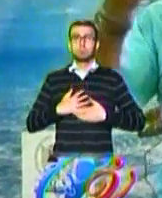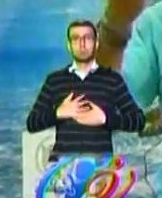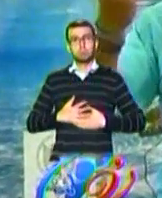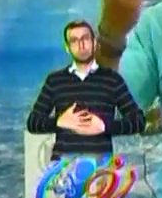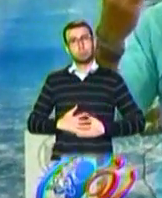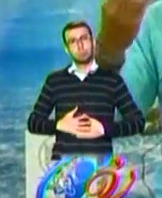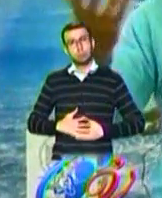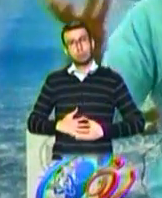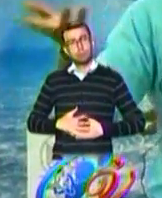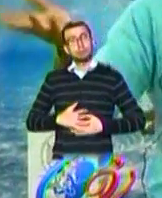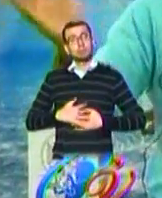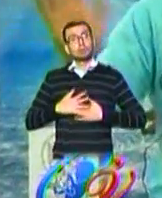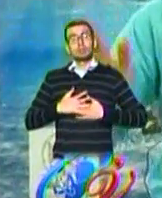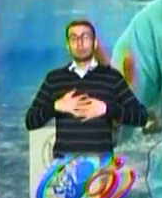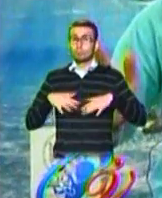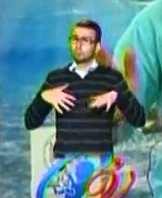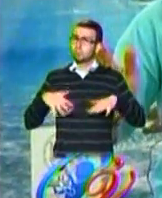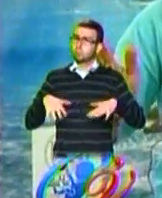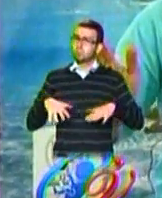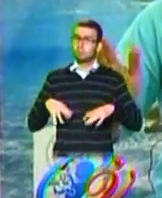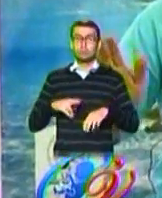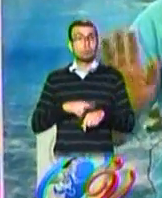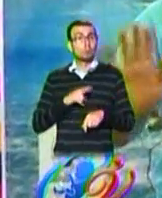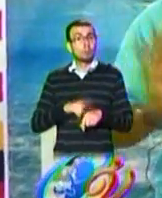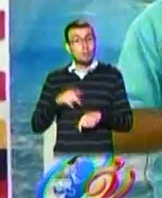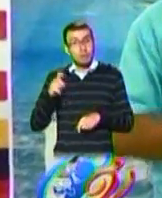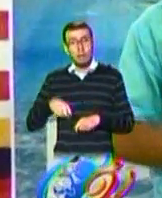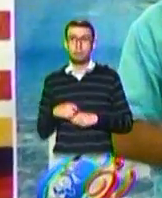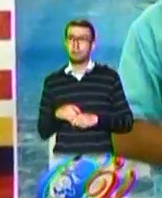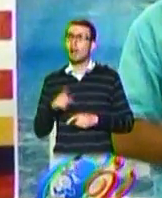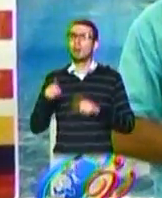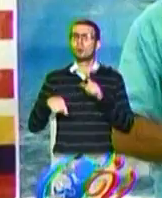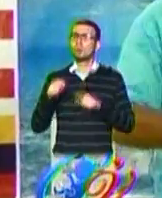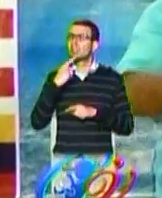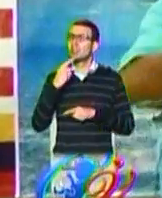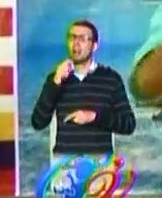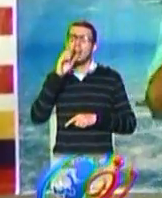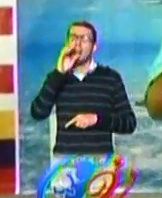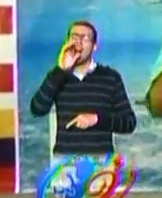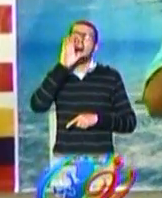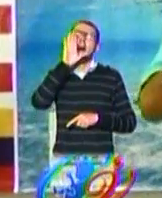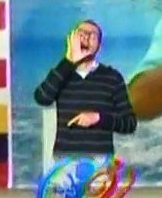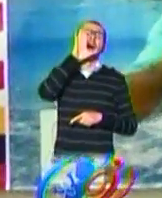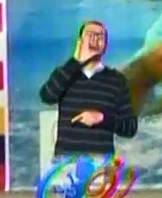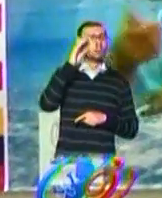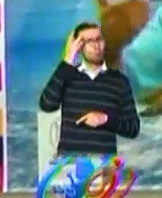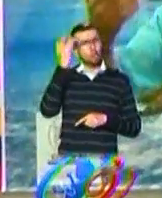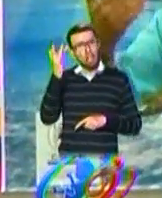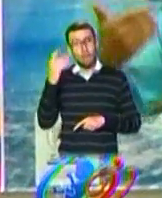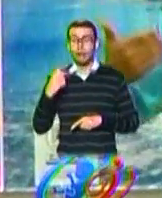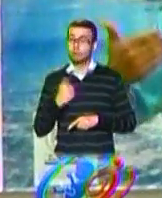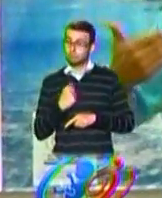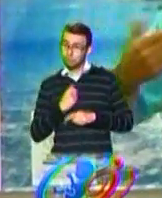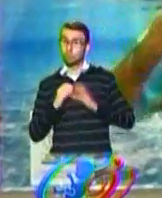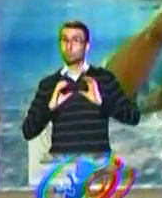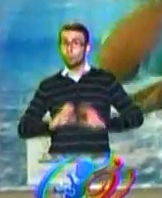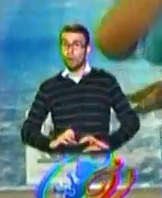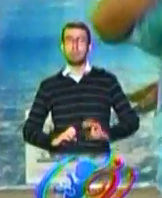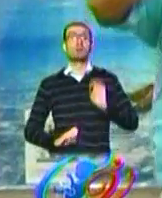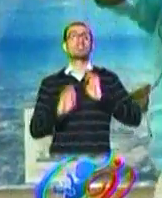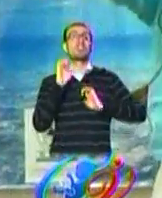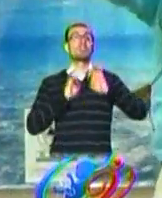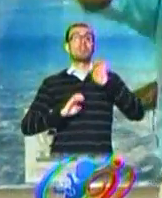las deficiencias, ¿qué es bostezar? La gente dice, ¿por qué bosteza? Eso es un mecanismo de defensa porque no tenemos oxígeno, entonces